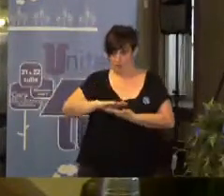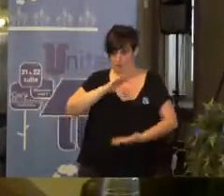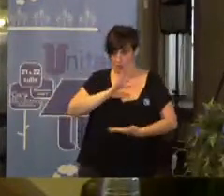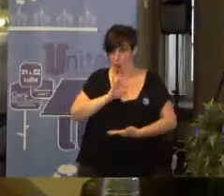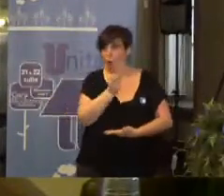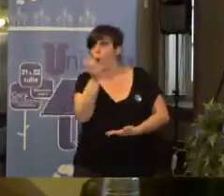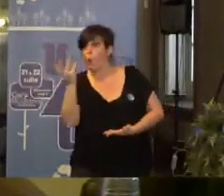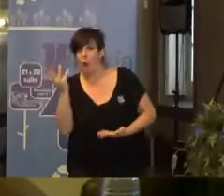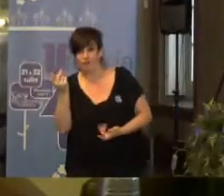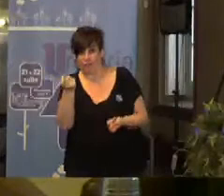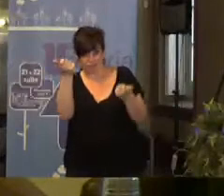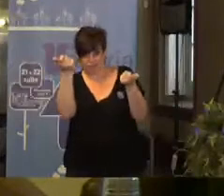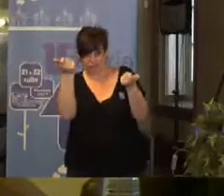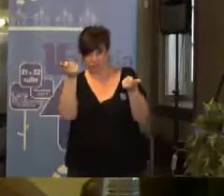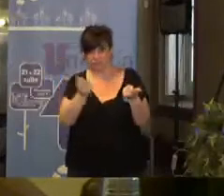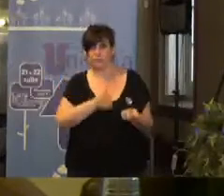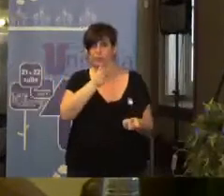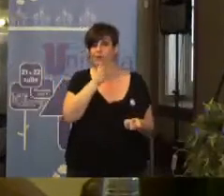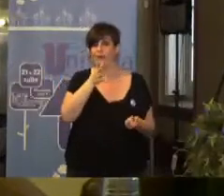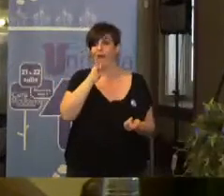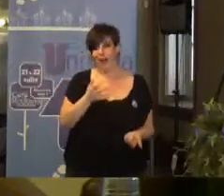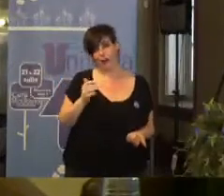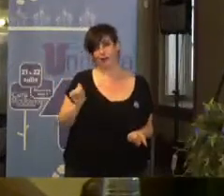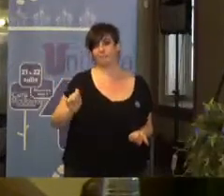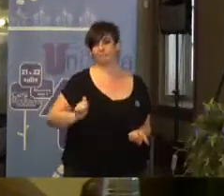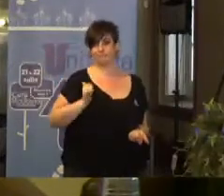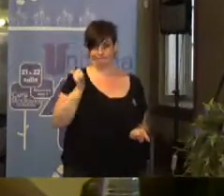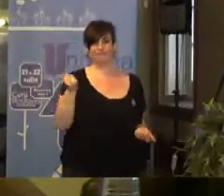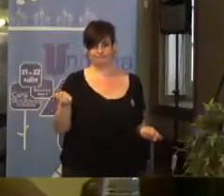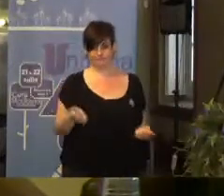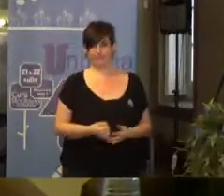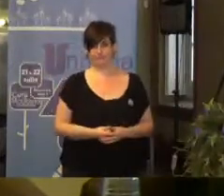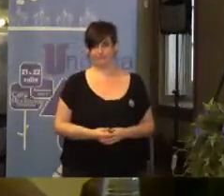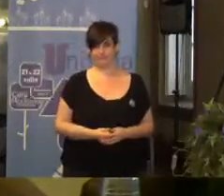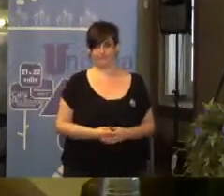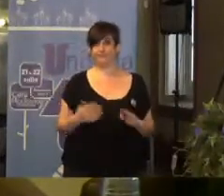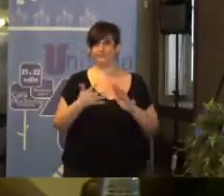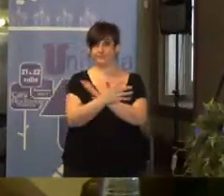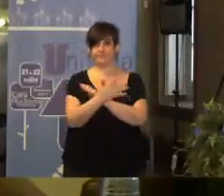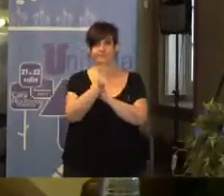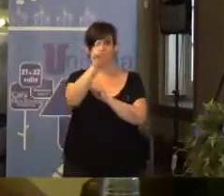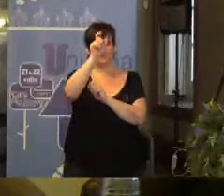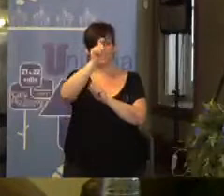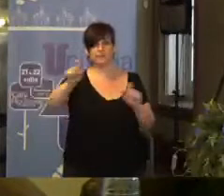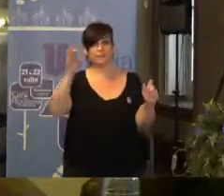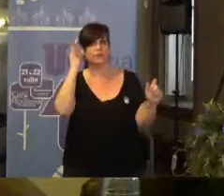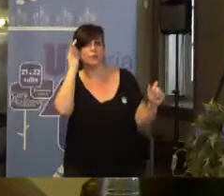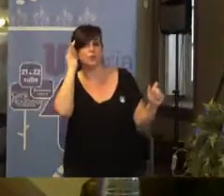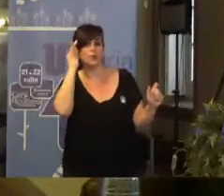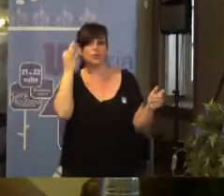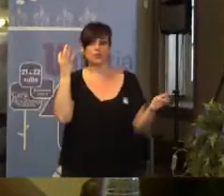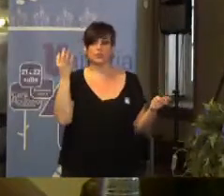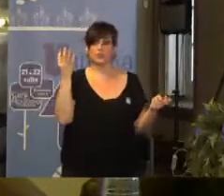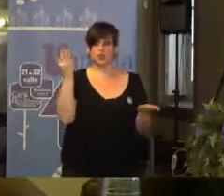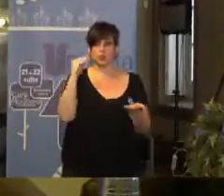cuantitativo, pois agora vamoslle sacar algo de froito. É dicir, moitas non temos,